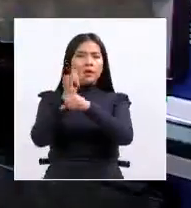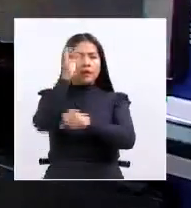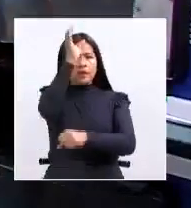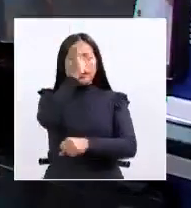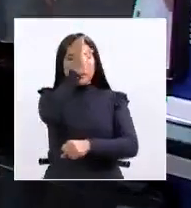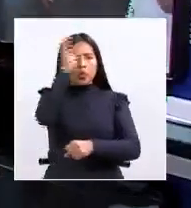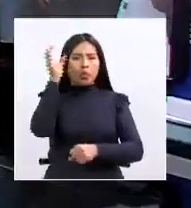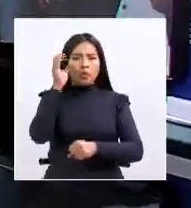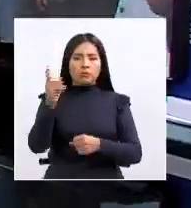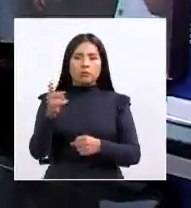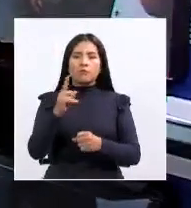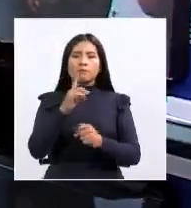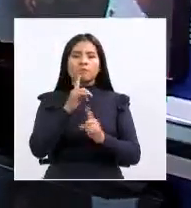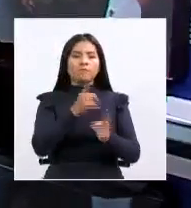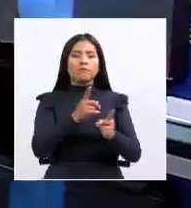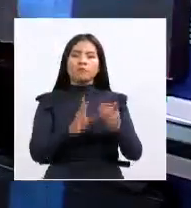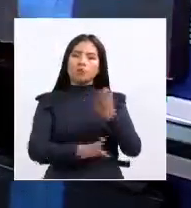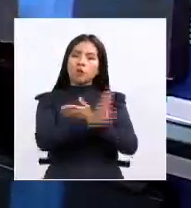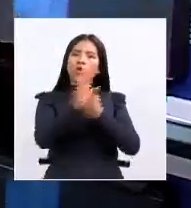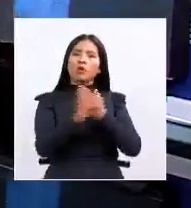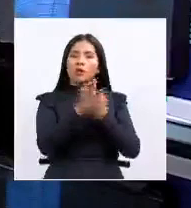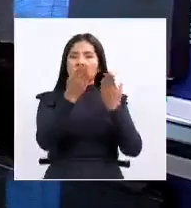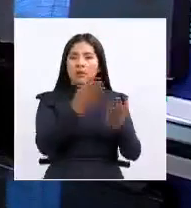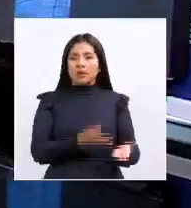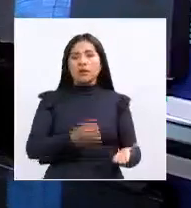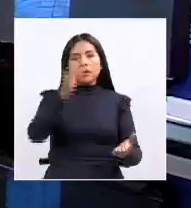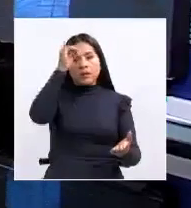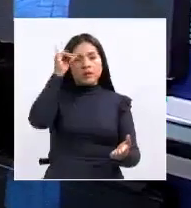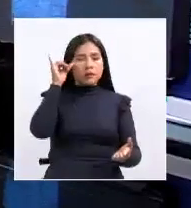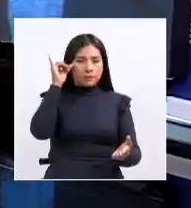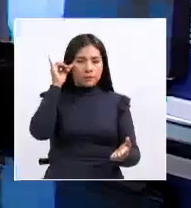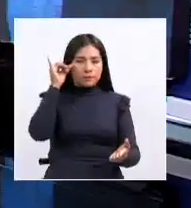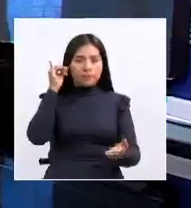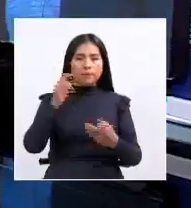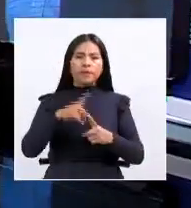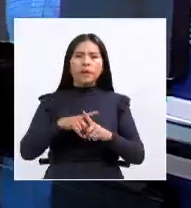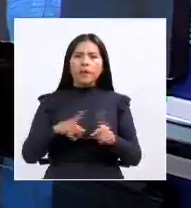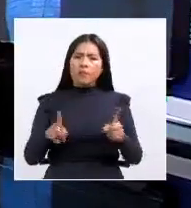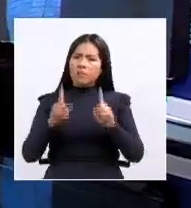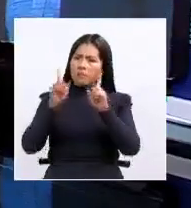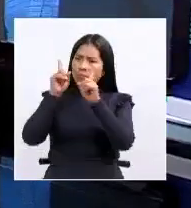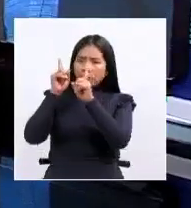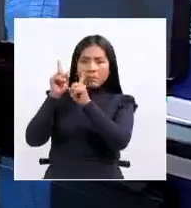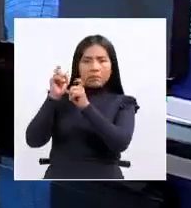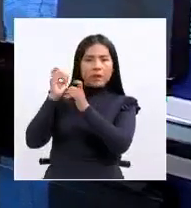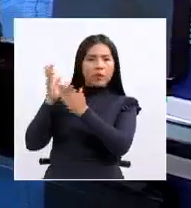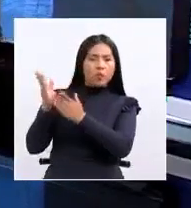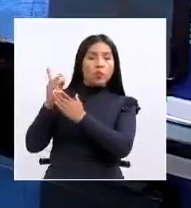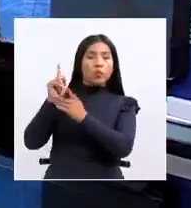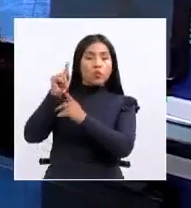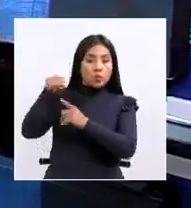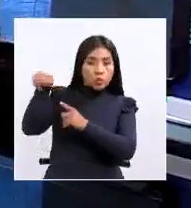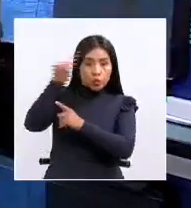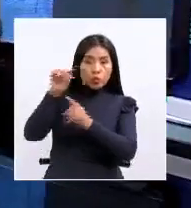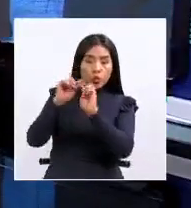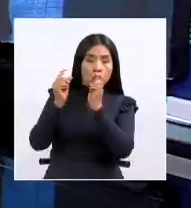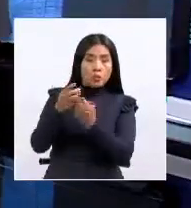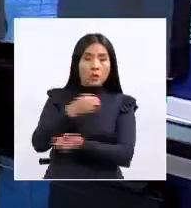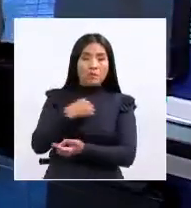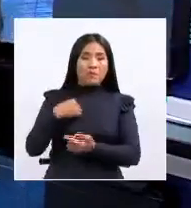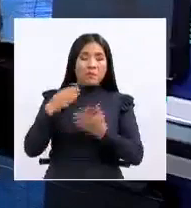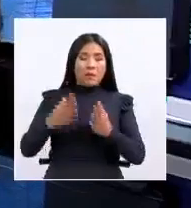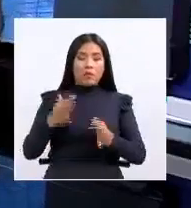defensa precisamente de Jeanine Áñez. ¿Ustedes como miembros jurídicos de Puebla se